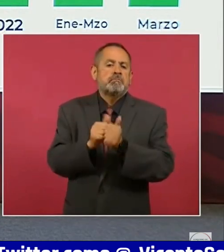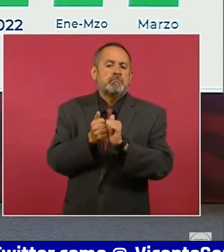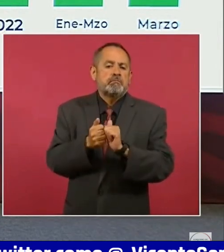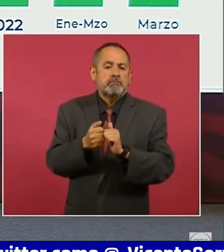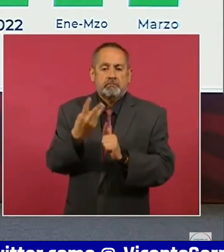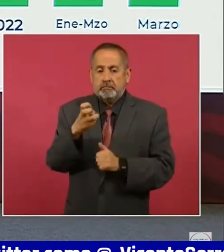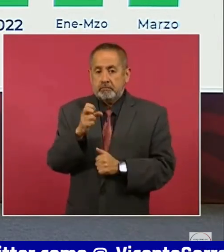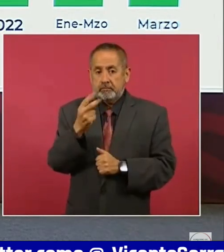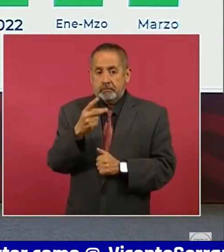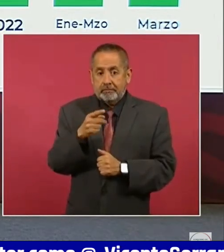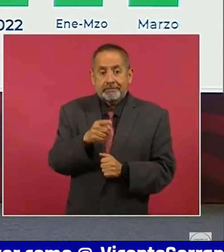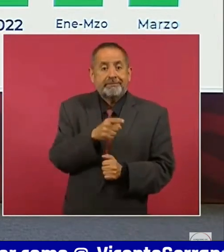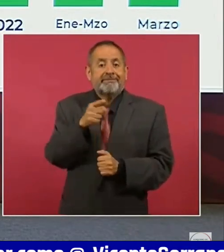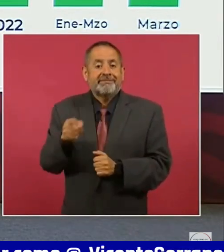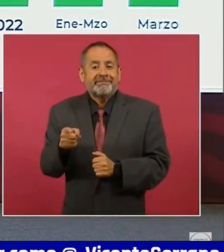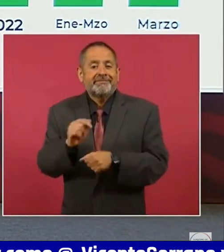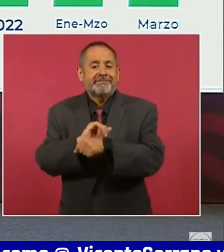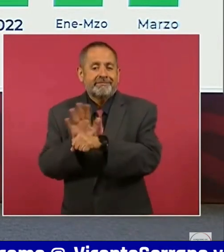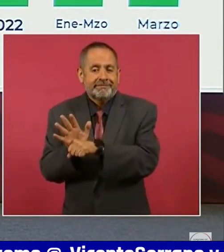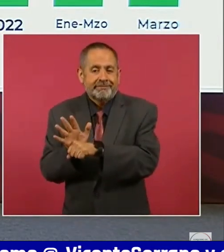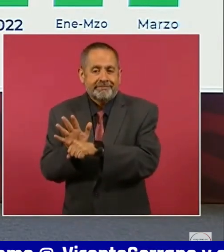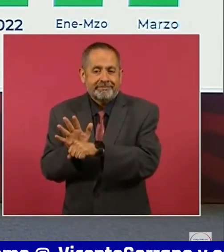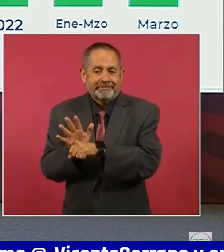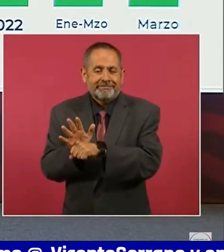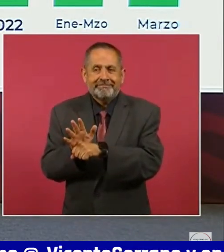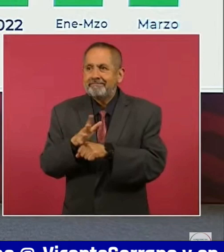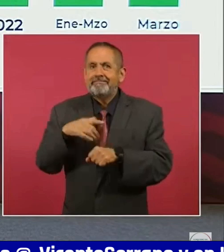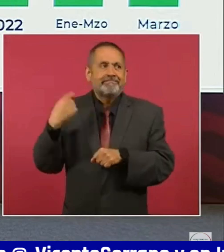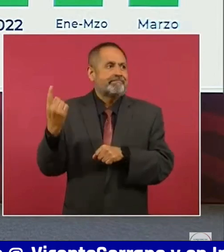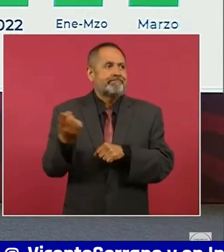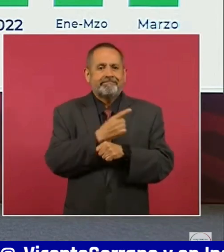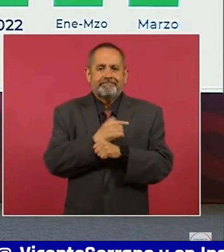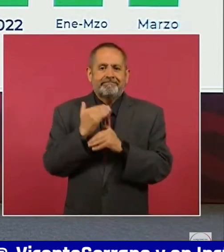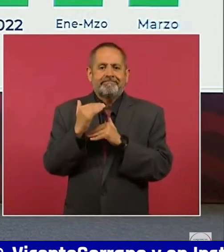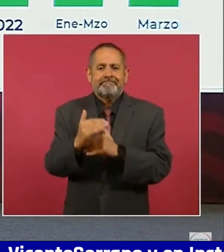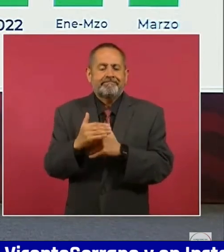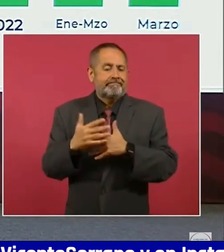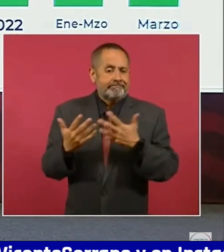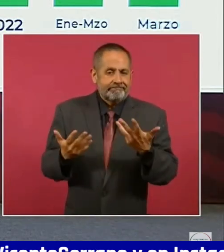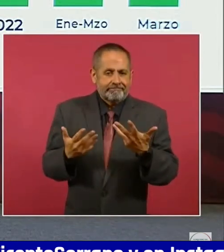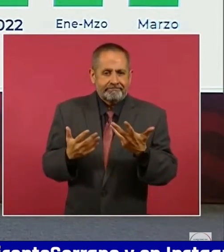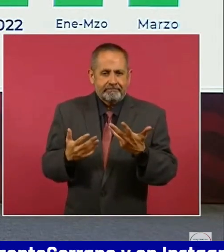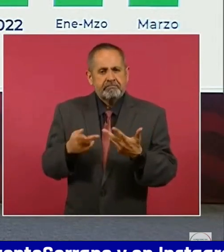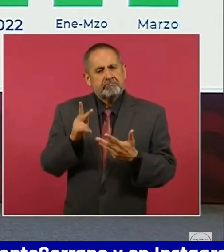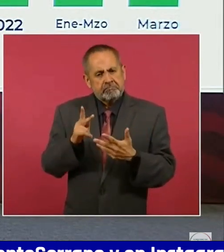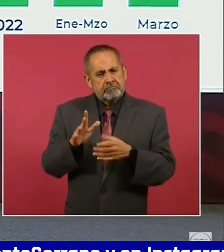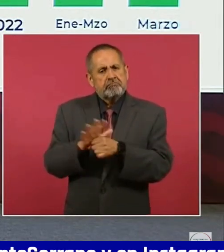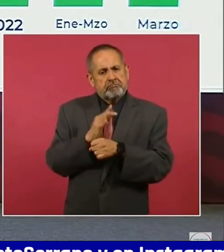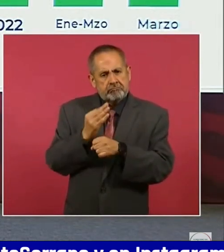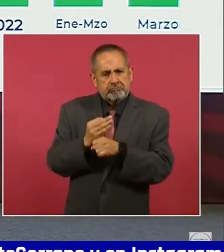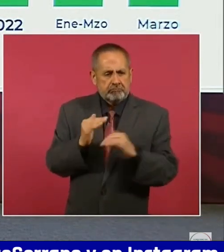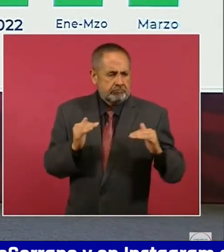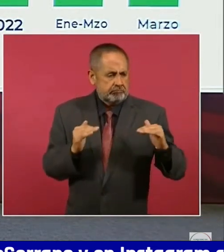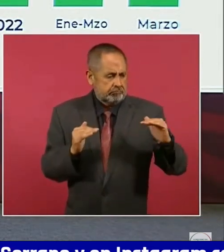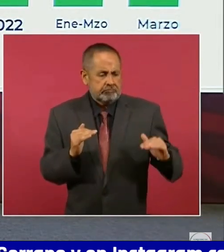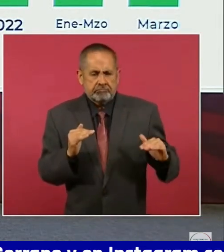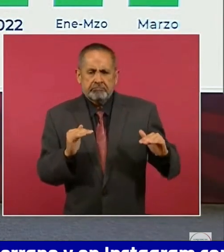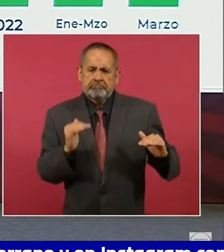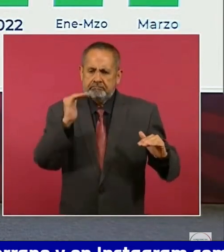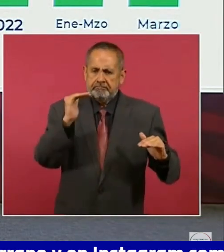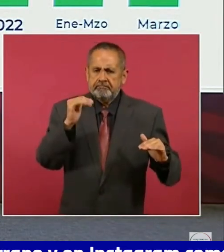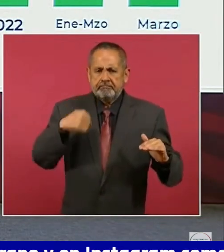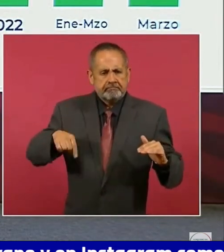362. Este fue el año del COVID, todo estaba parado. La cifra de todas maneras es superior a la que